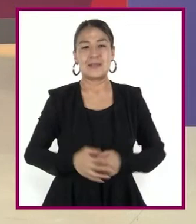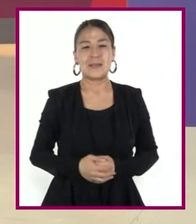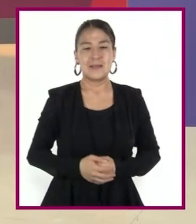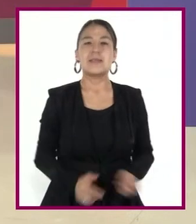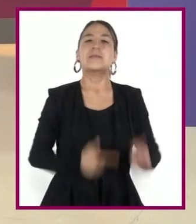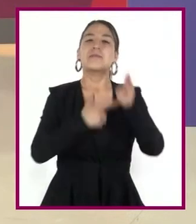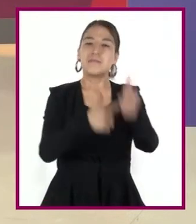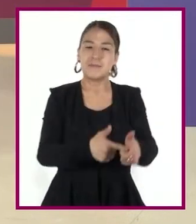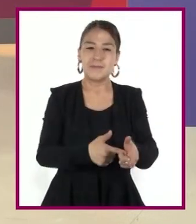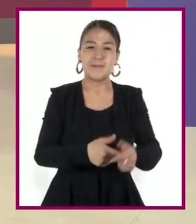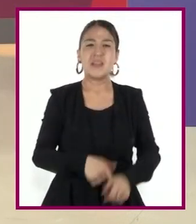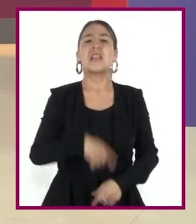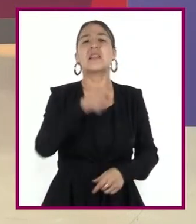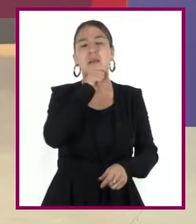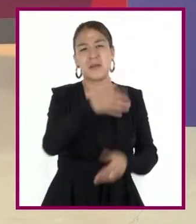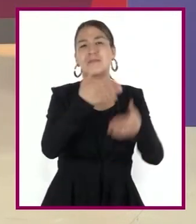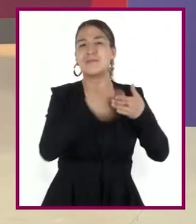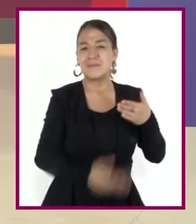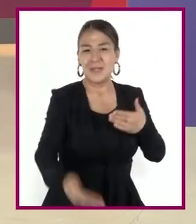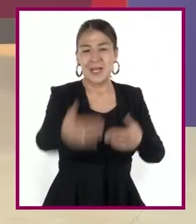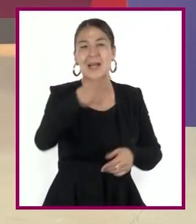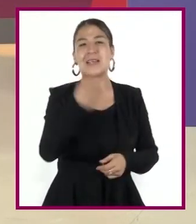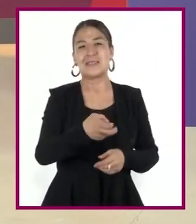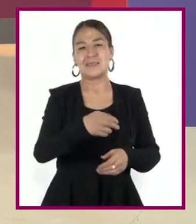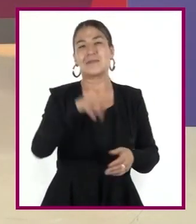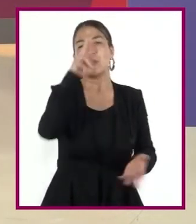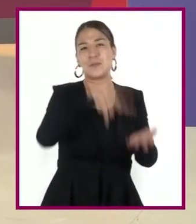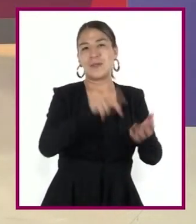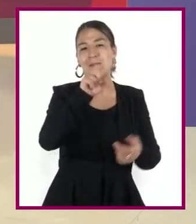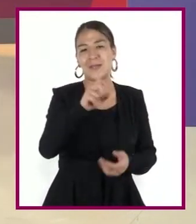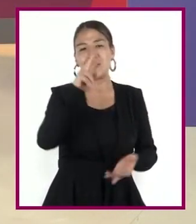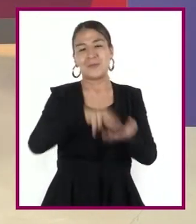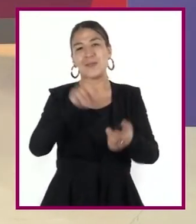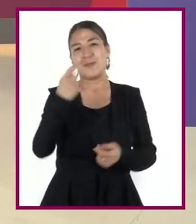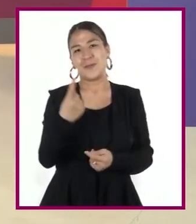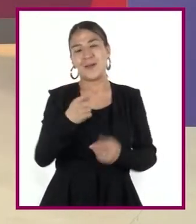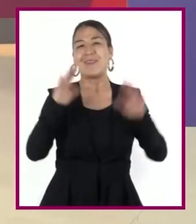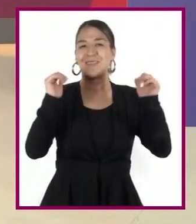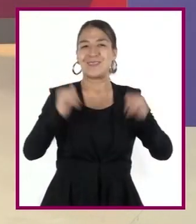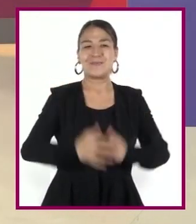Continuemos aprendiendo y sigamos adelante en este ciclo escolar. ¡Hasta luego!